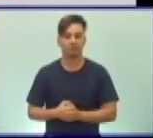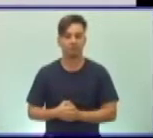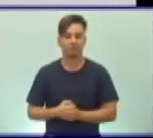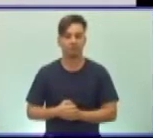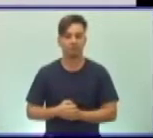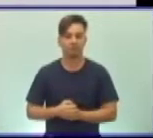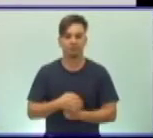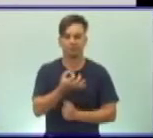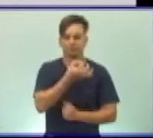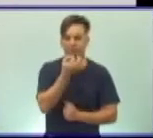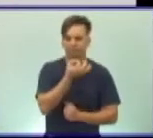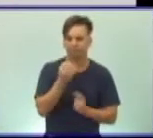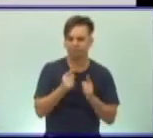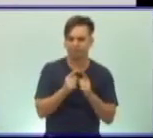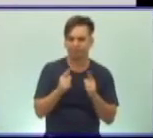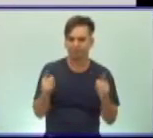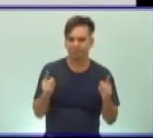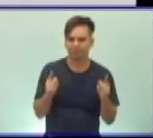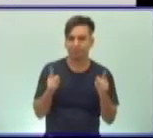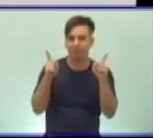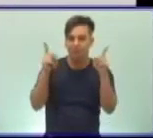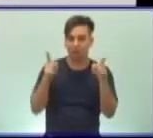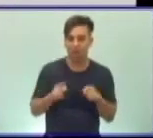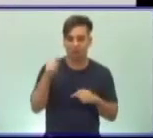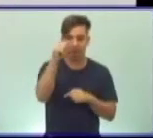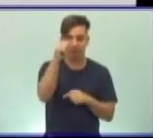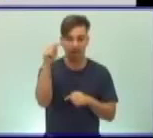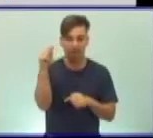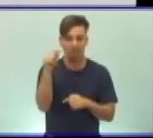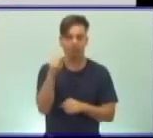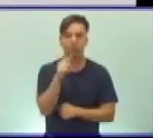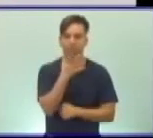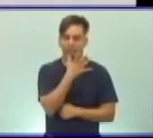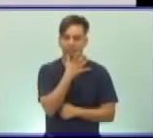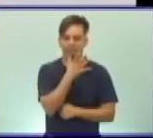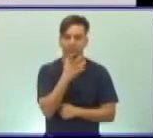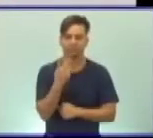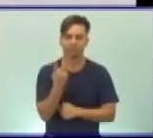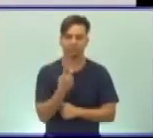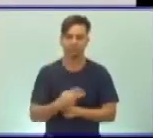son respectivamente proporcionales.